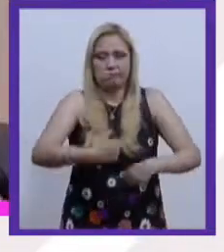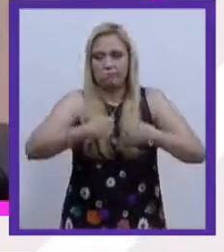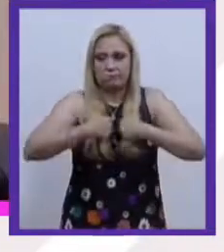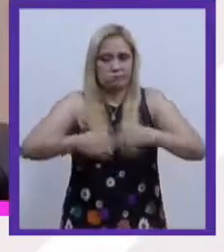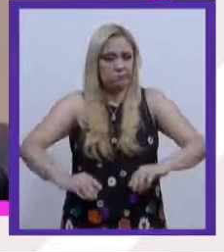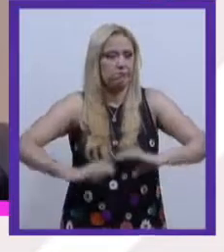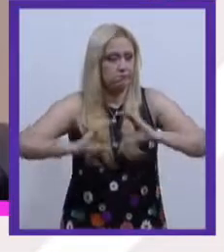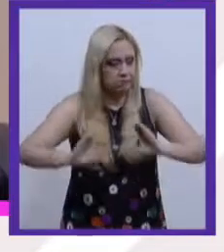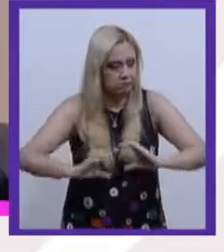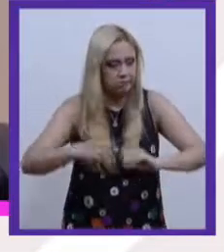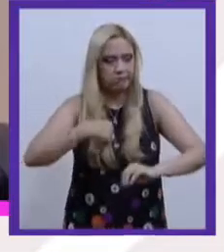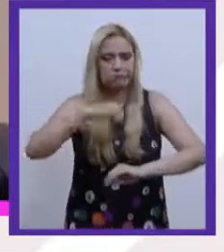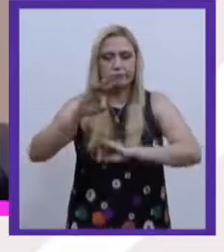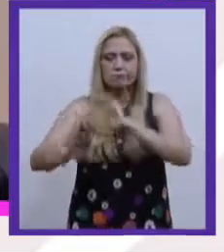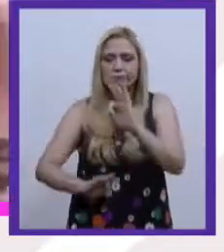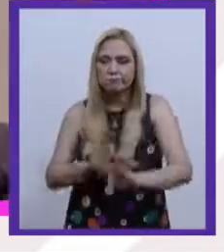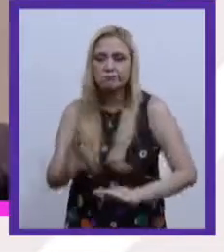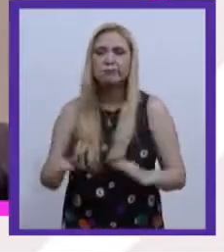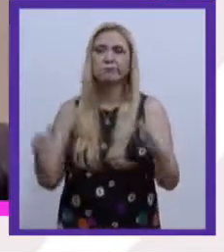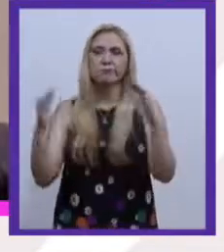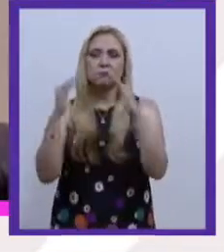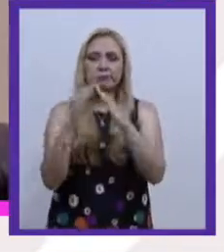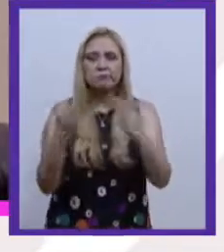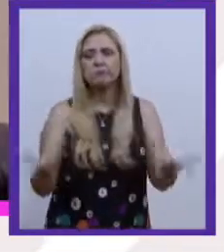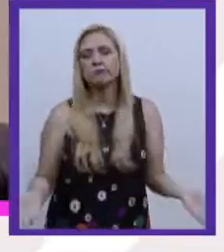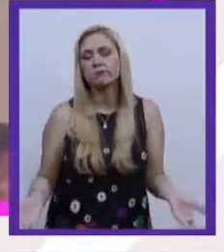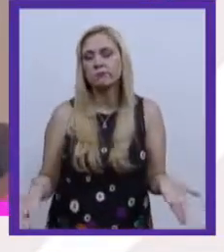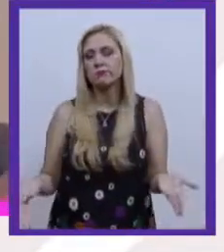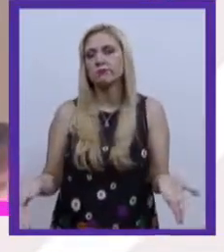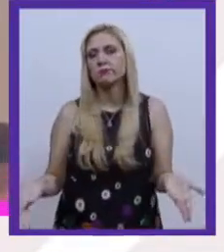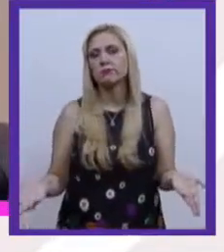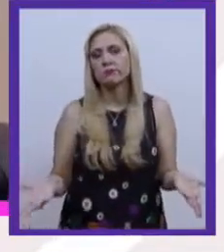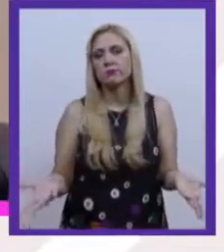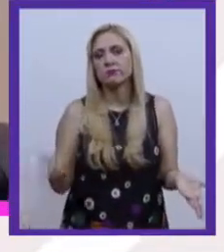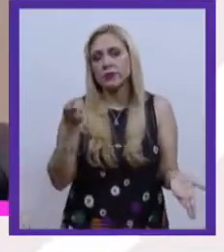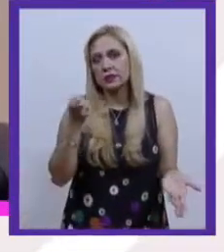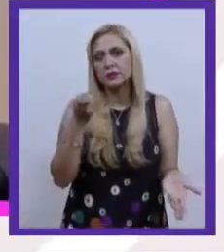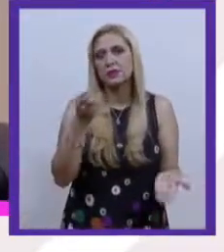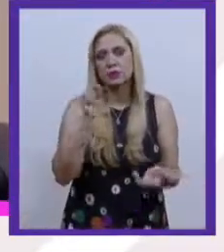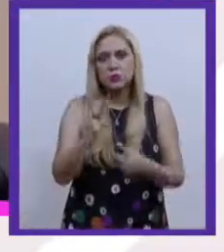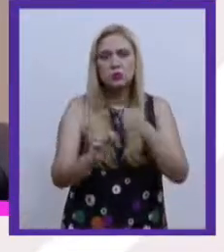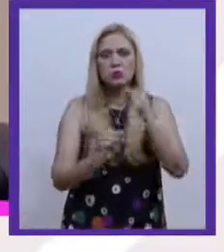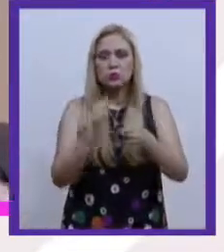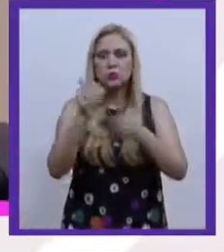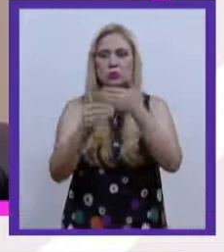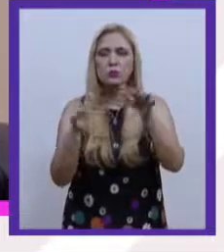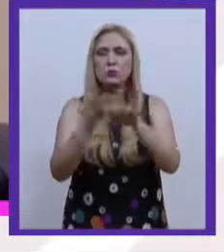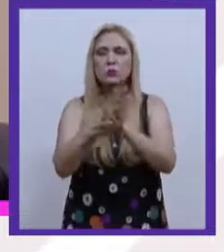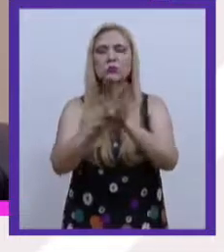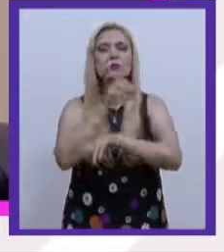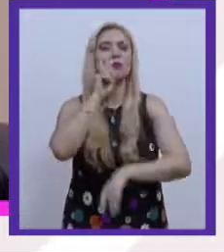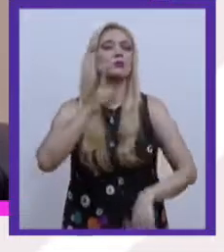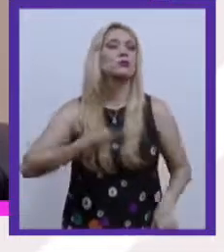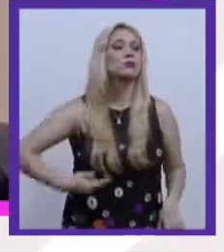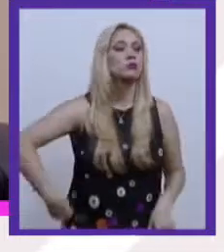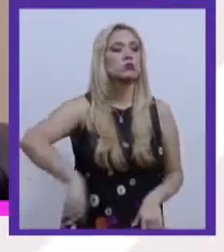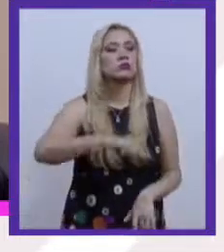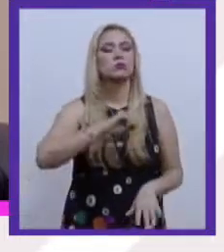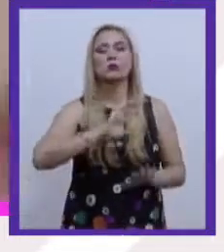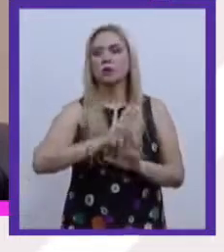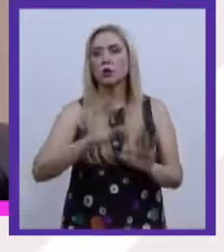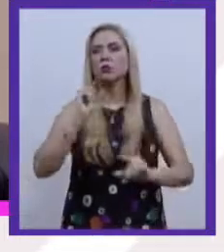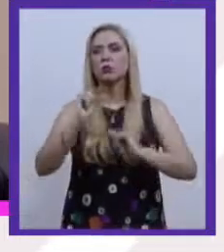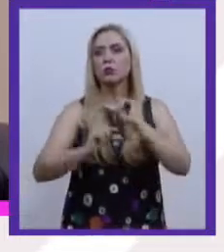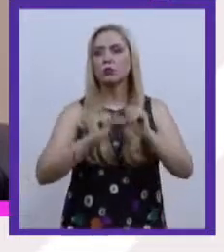del tema de lo doméstico y a los hombres el tema de lo público, ha venido cambiando en el sentido de que las mujeres ya hemos conquistado el espacio